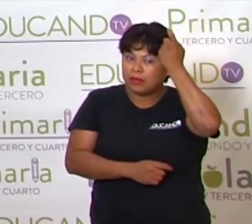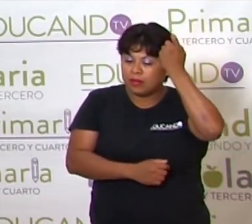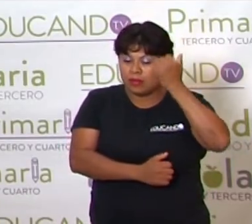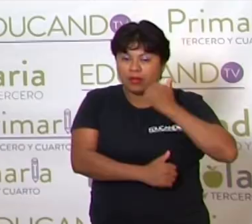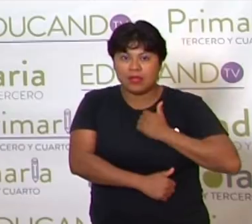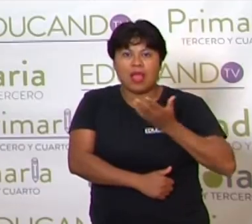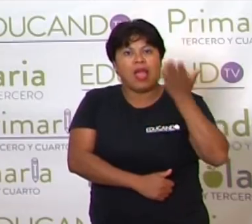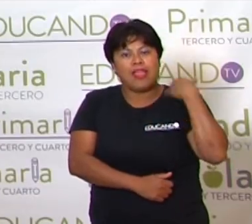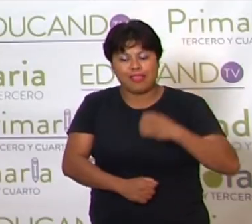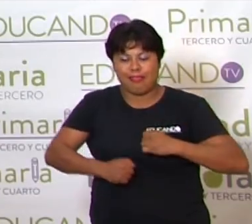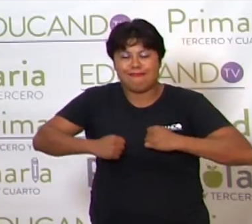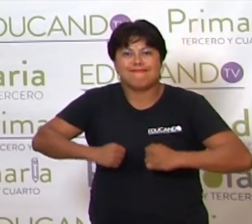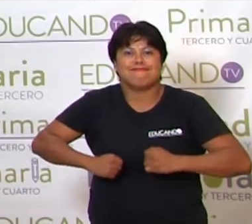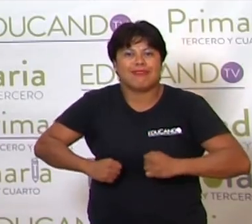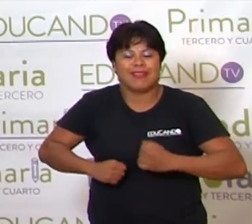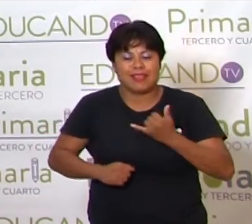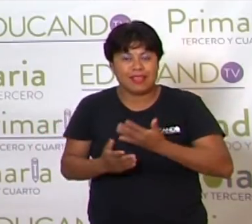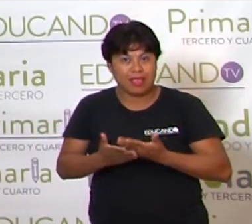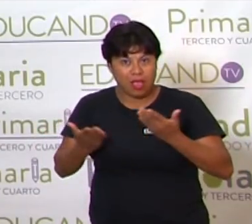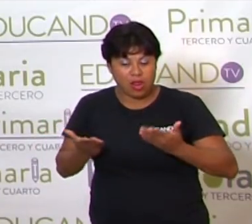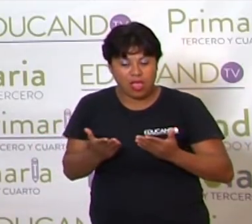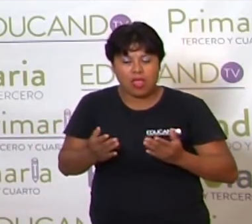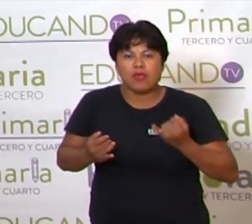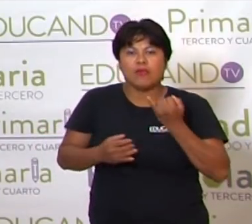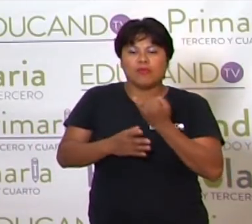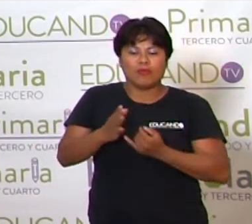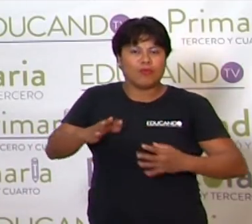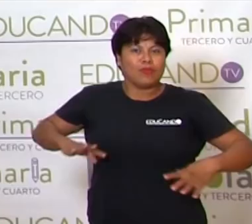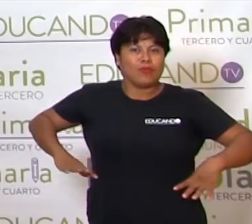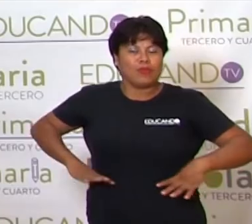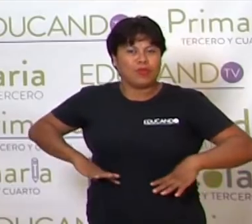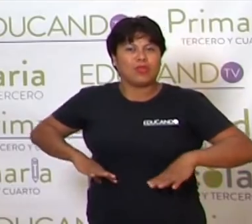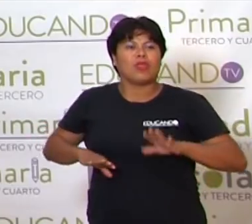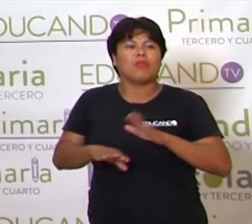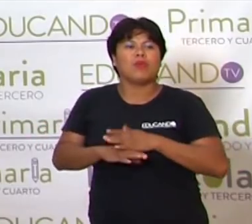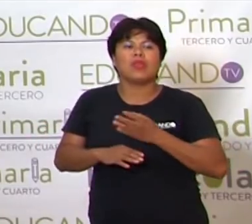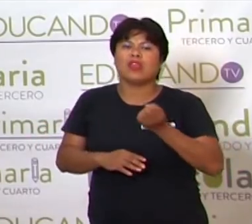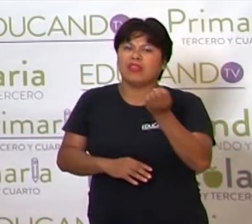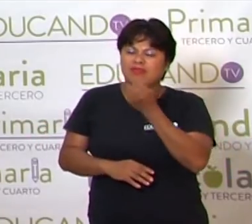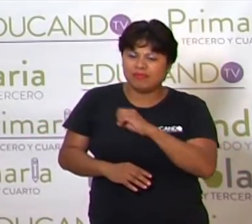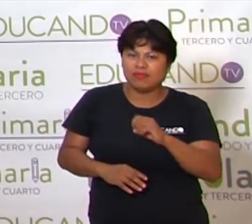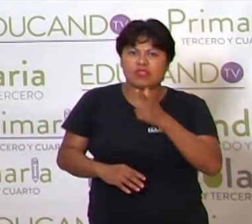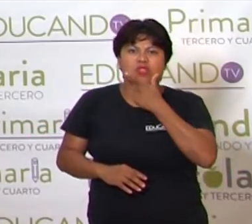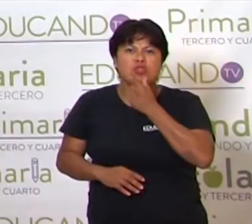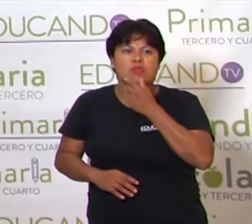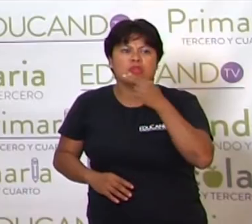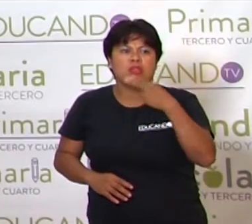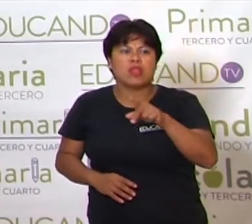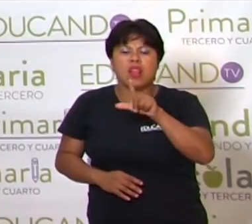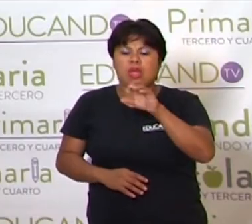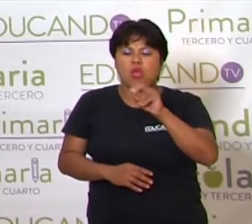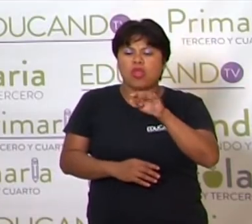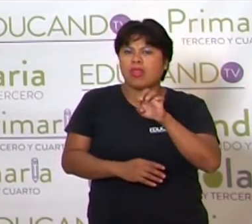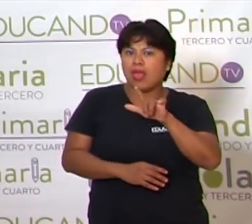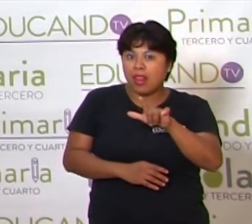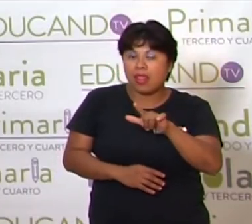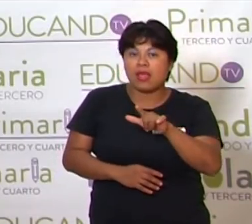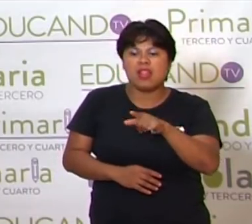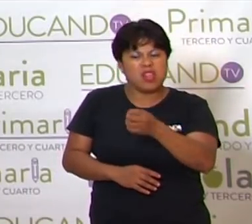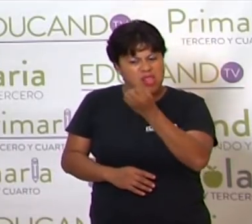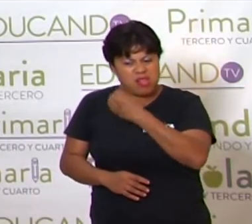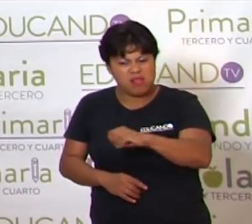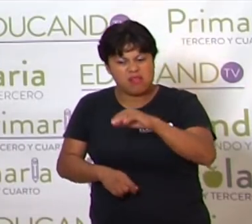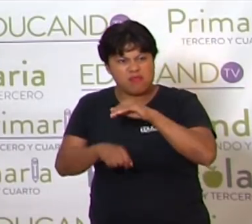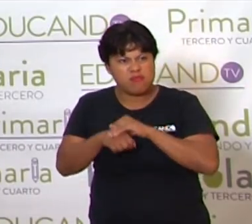gordita y que ahora es flaquita porque la obligaron, un hombre que se llamaba Leonel, la obligó